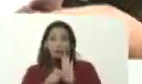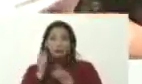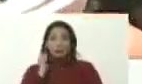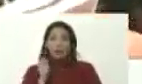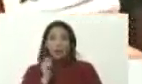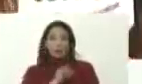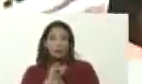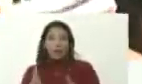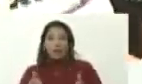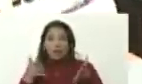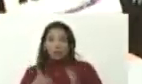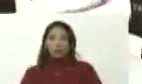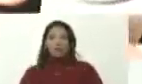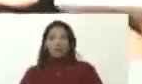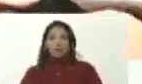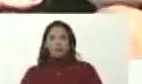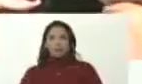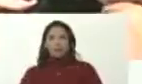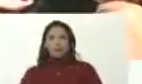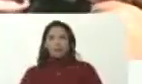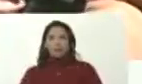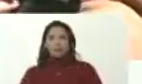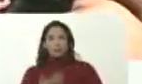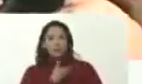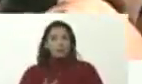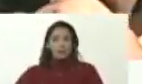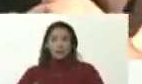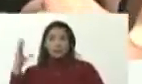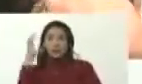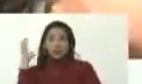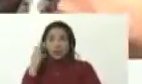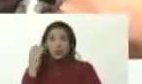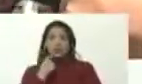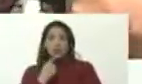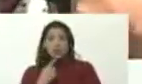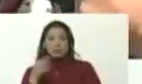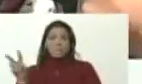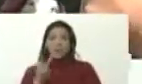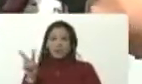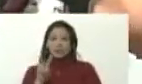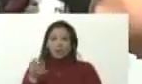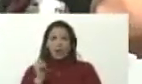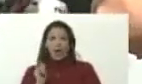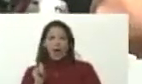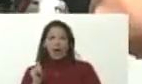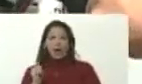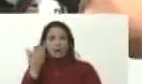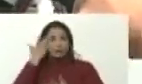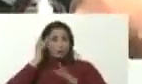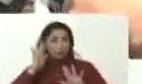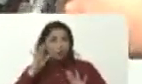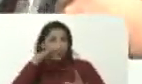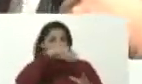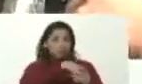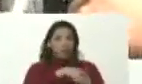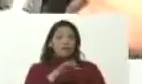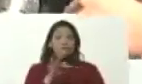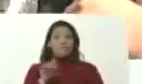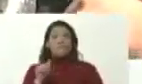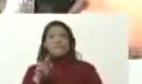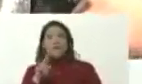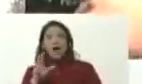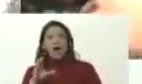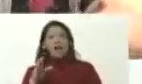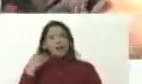Primer vicepresidente. El presidente de Colombia, dicen que en Venezuela hay presencia supuesta de las FARC. ¿Qué piensa la Asamblea